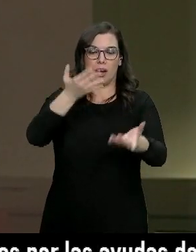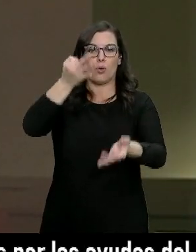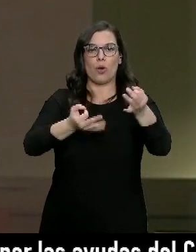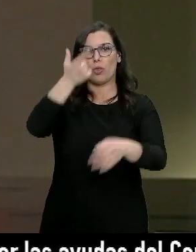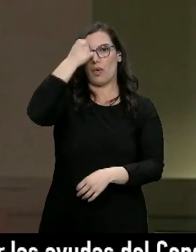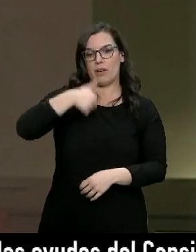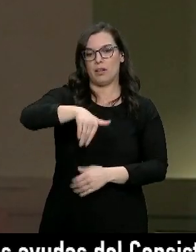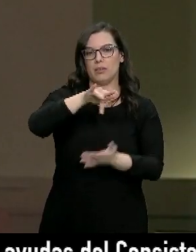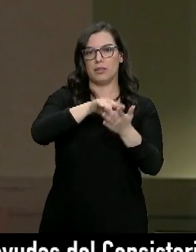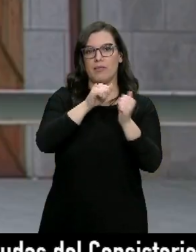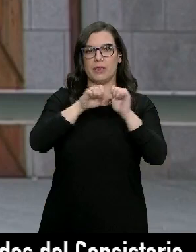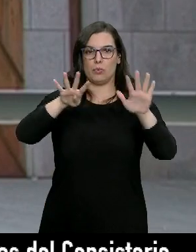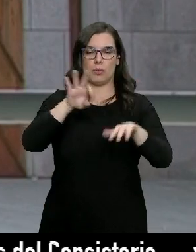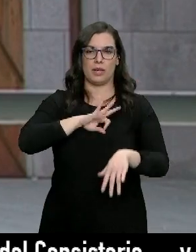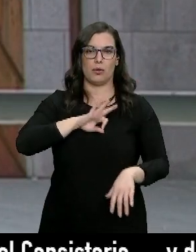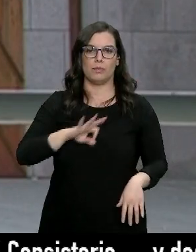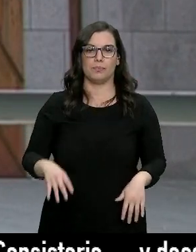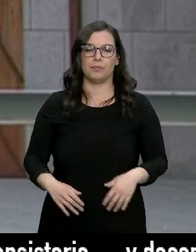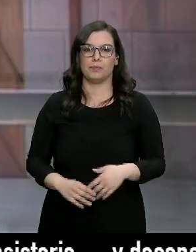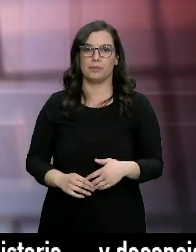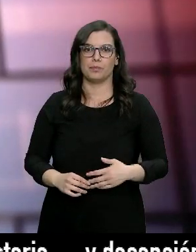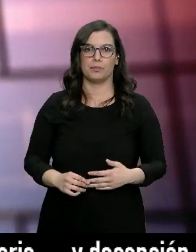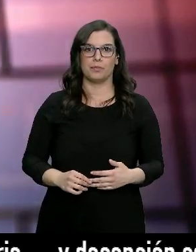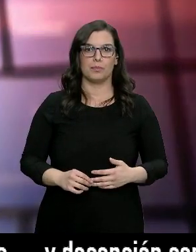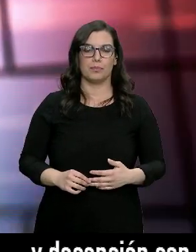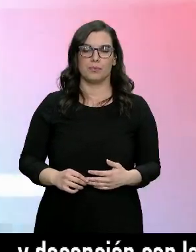Ávila el próximo 29 de enero.